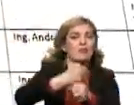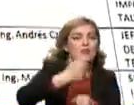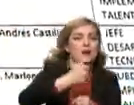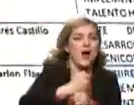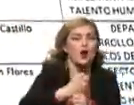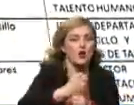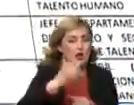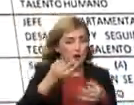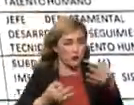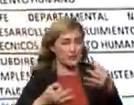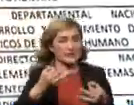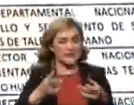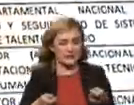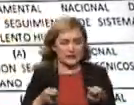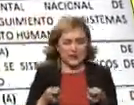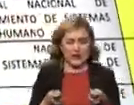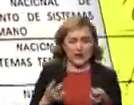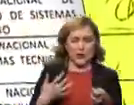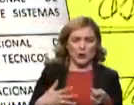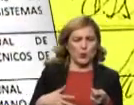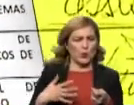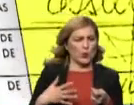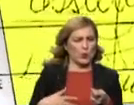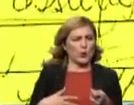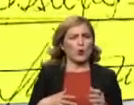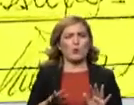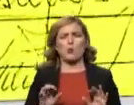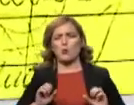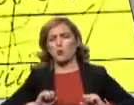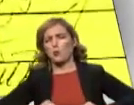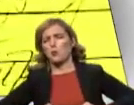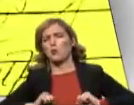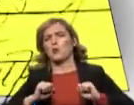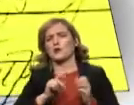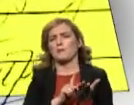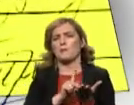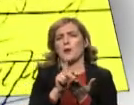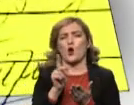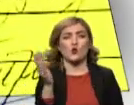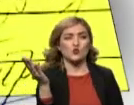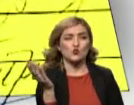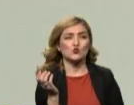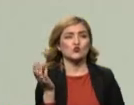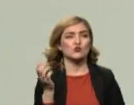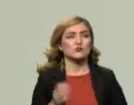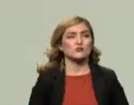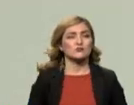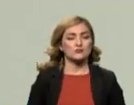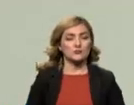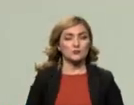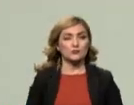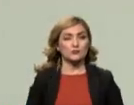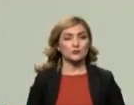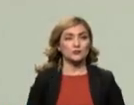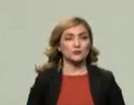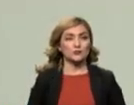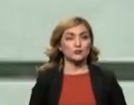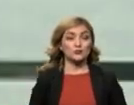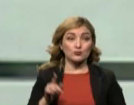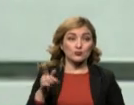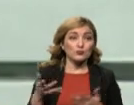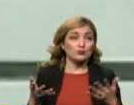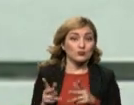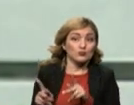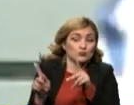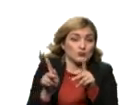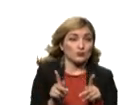trabajadores judiciales plantea incluso posibles escenarios para el pago de jubilaciones. Finalmente, otra opción que contempla este